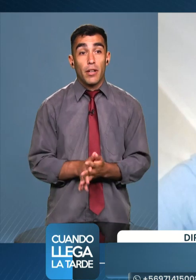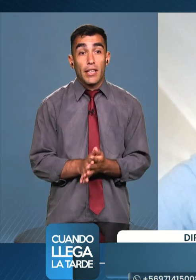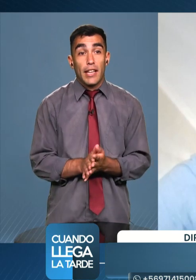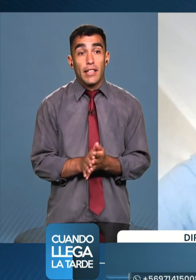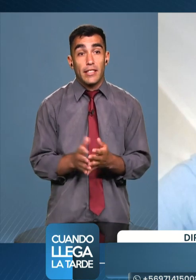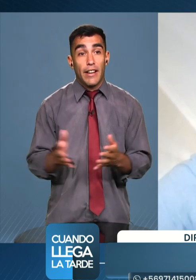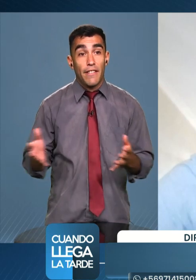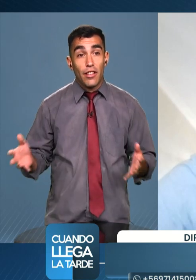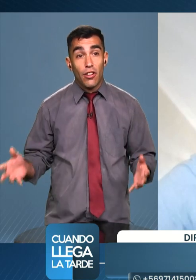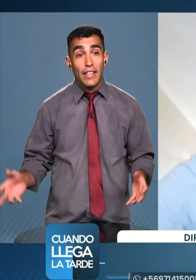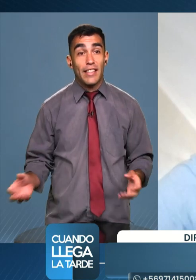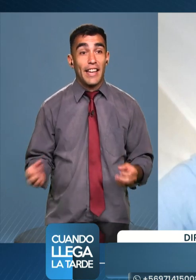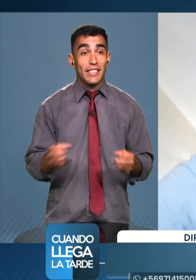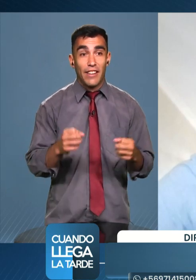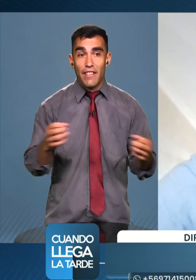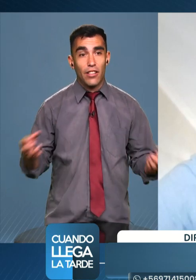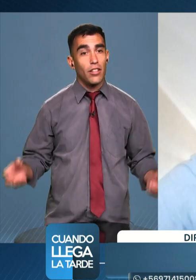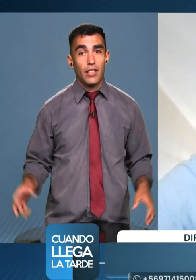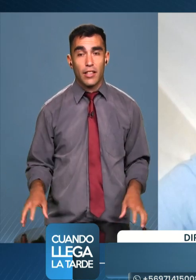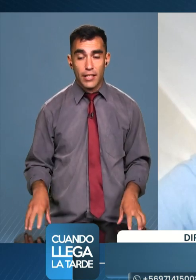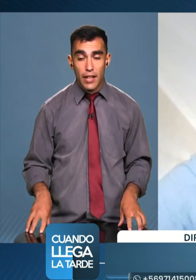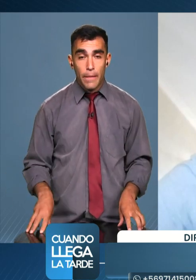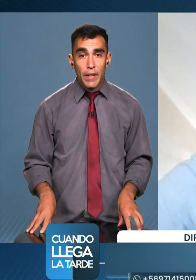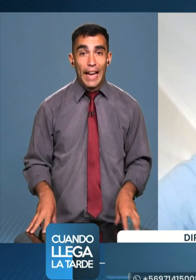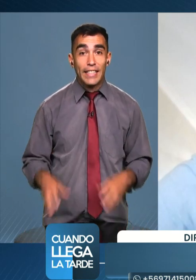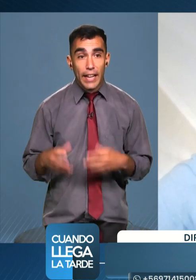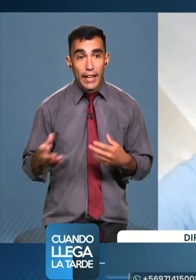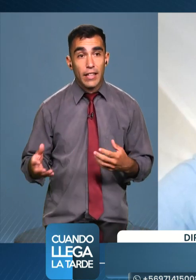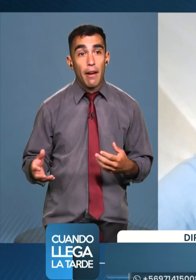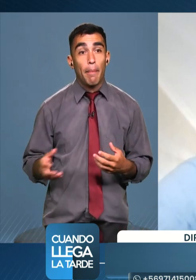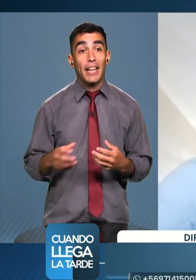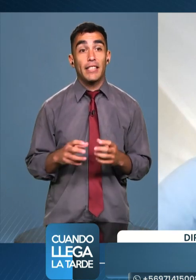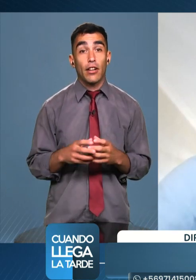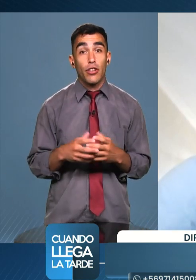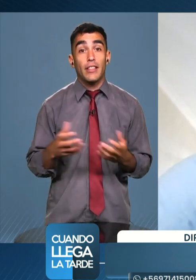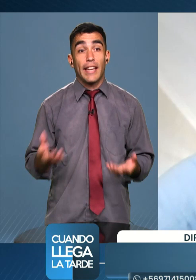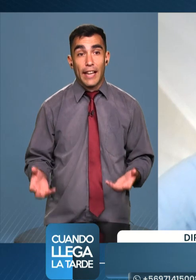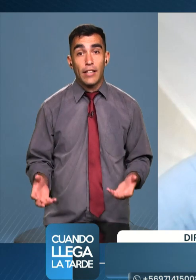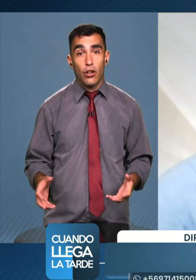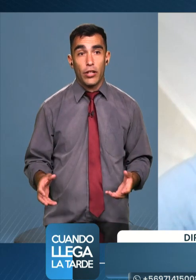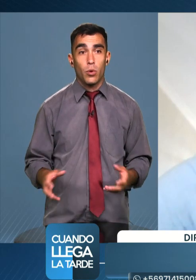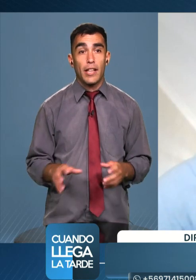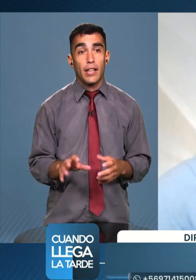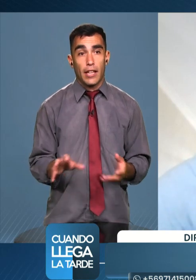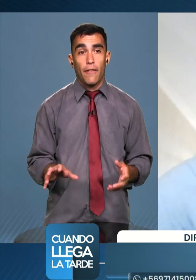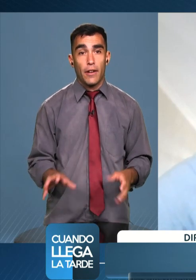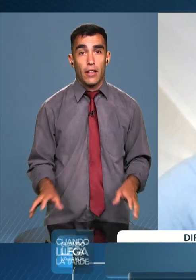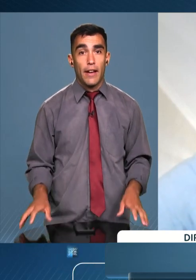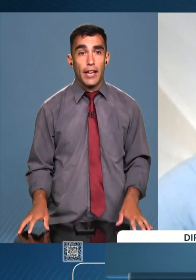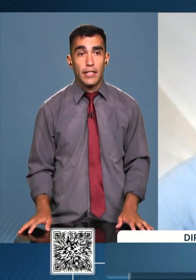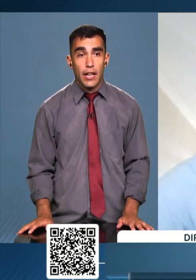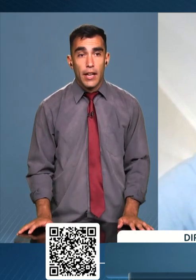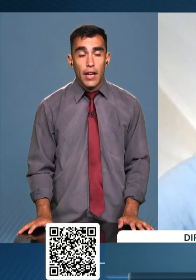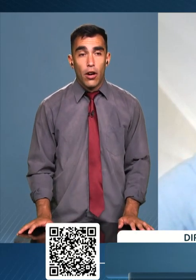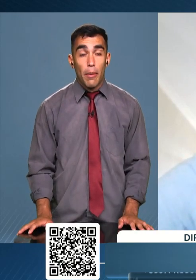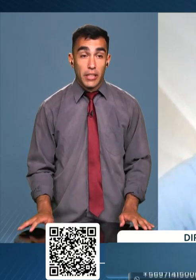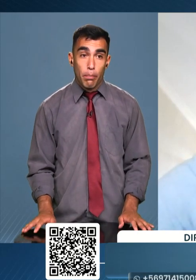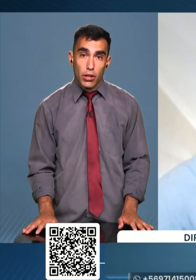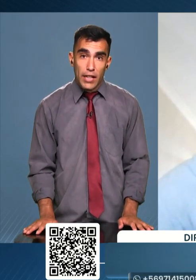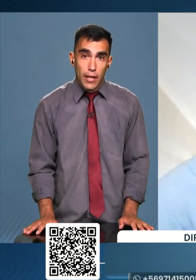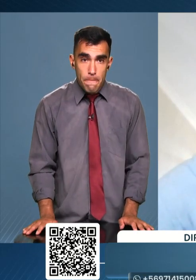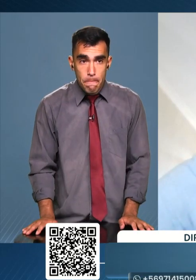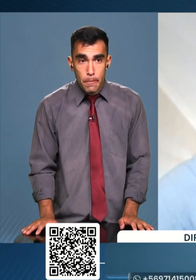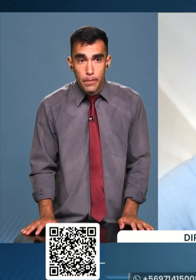abriendo puertas, se van abriendo ventanas, se van abriendo distintas alternativas para el desarrollo integral de los estudiantes, que en definitiva es lo